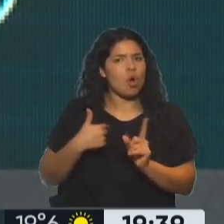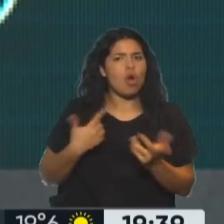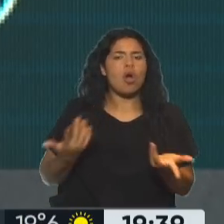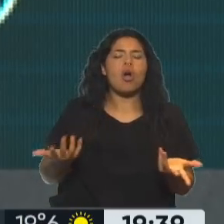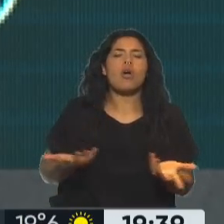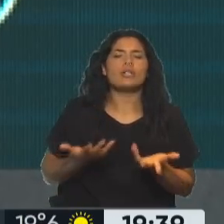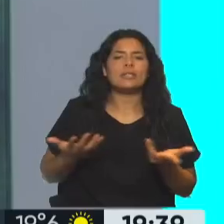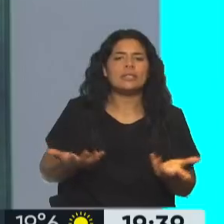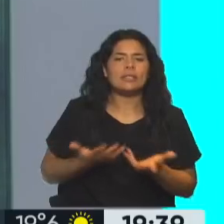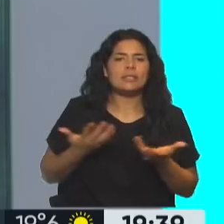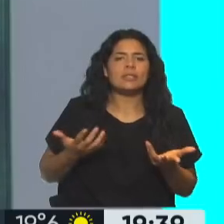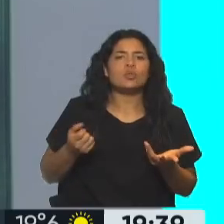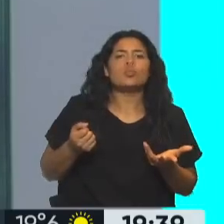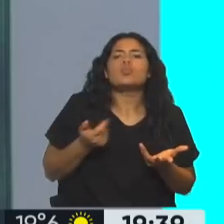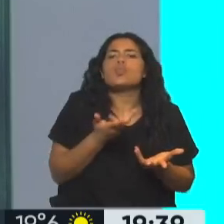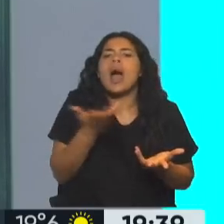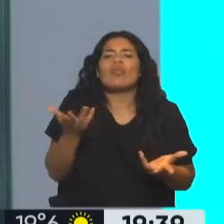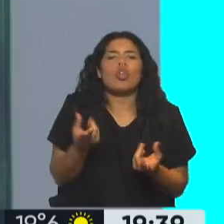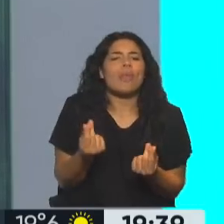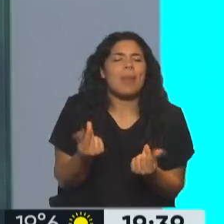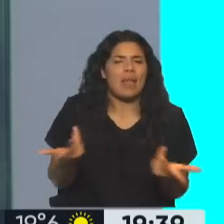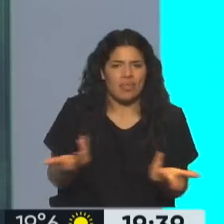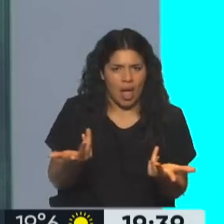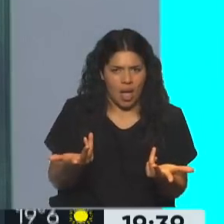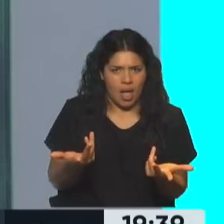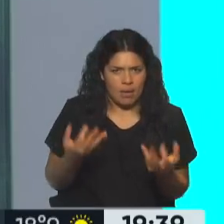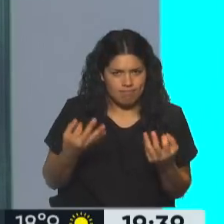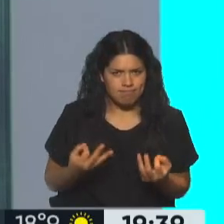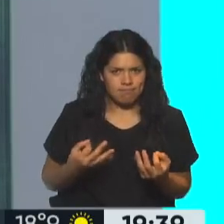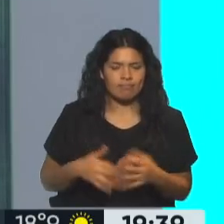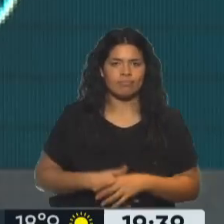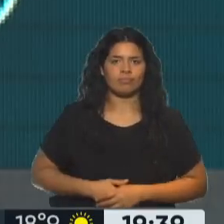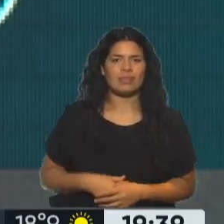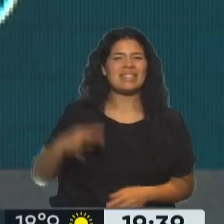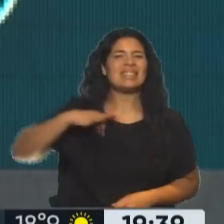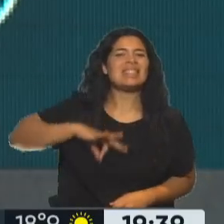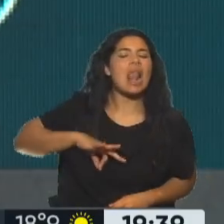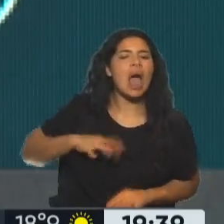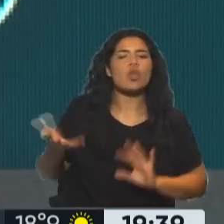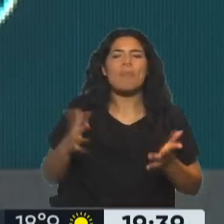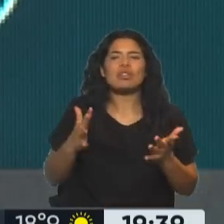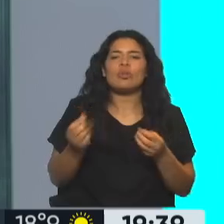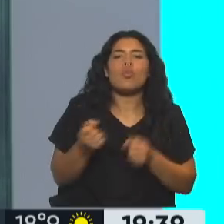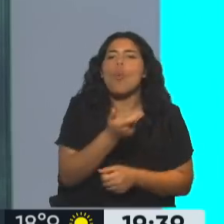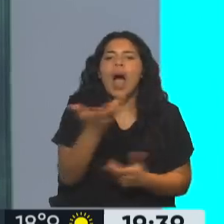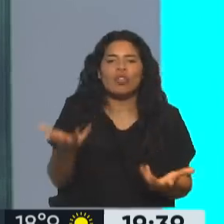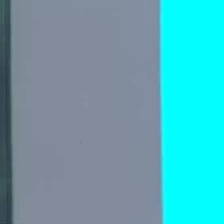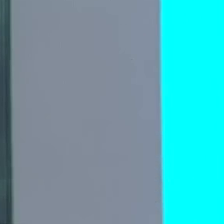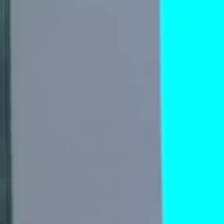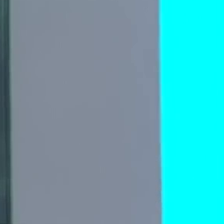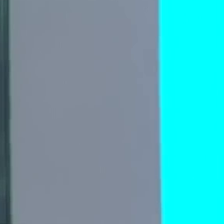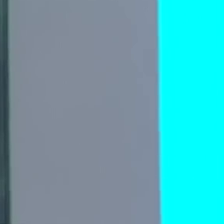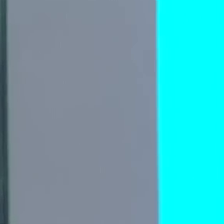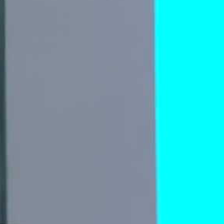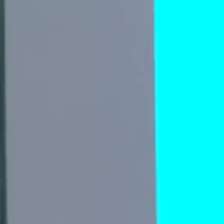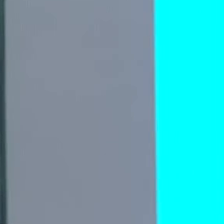serán? Es platita. Bueno, la discusión ¿Los entonces, salarios cuáles van a ser? Bueno, si yo no tengo dólares para hacer esto,